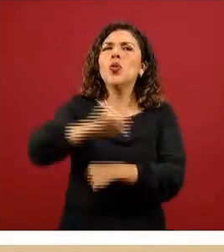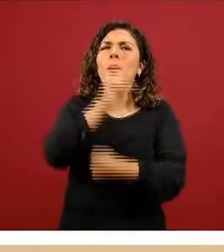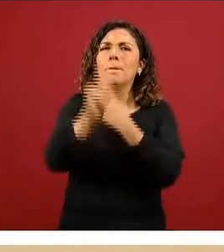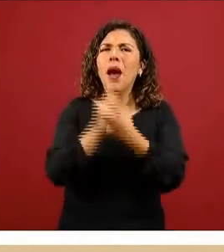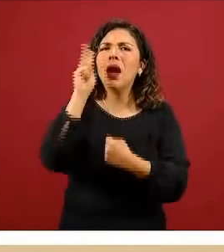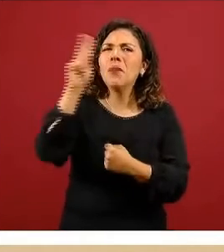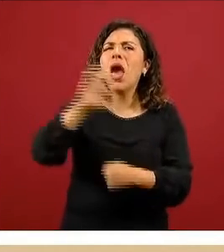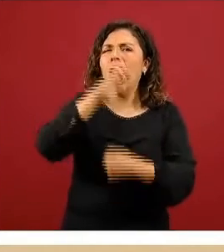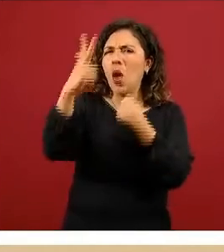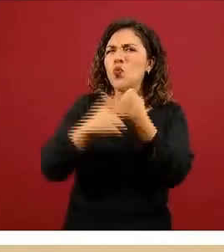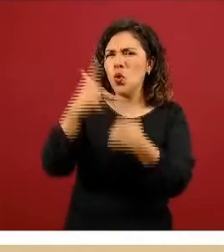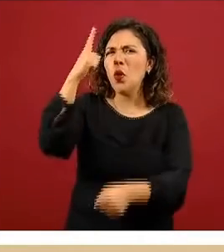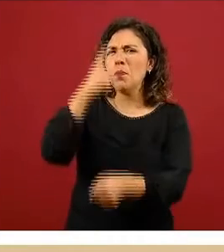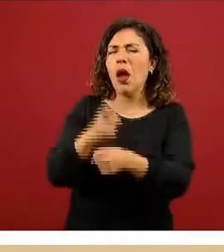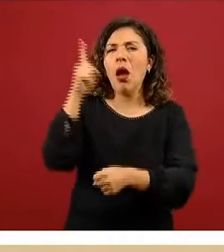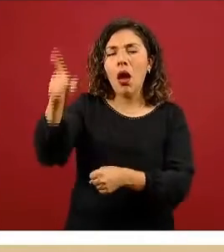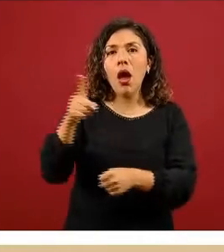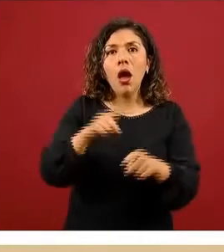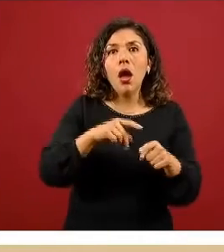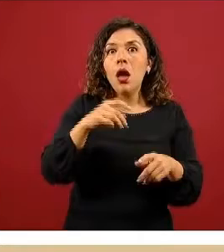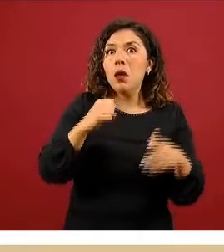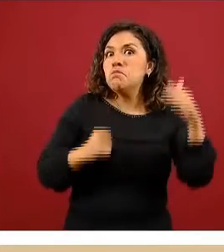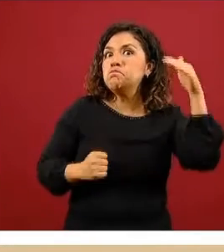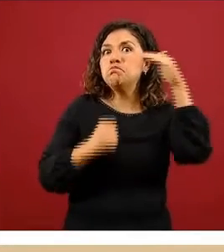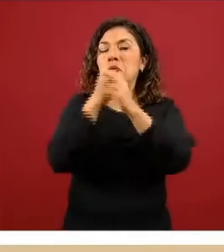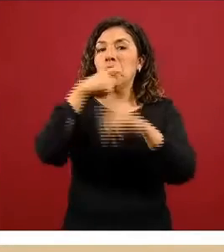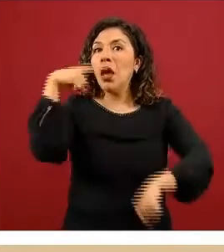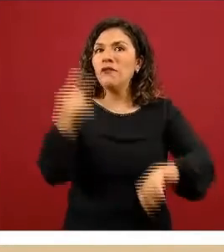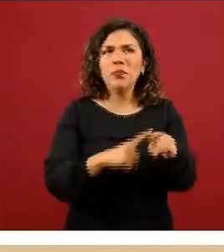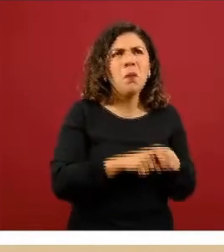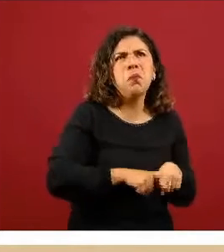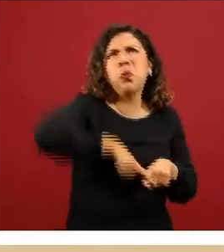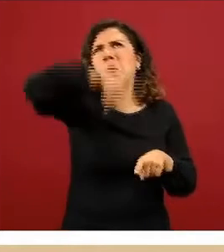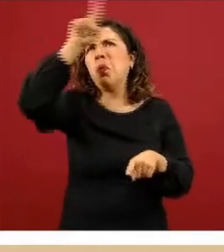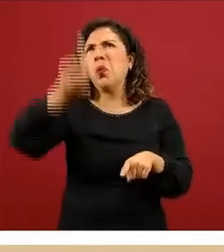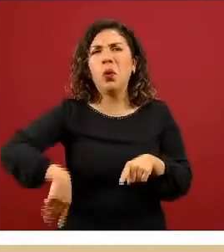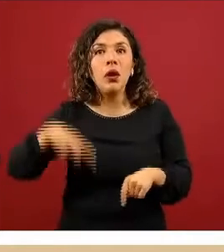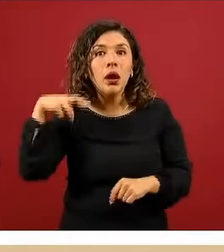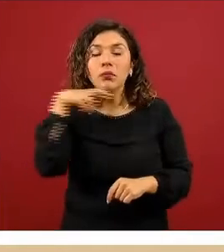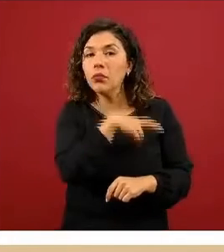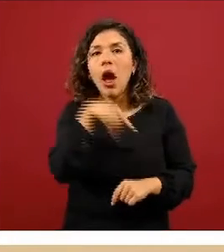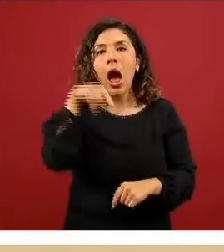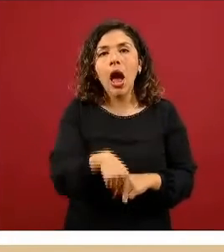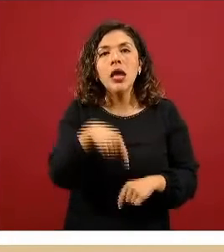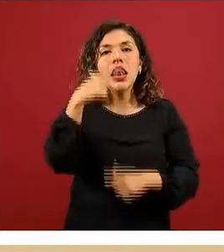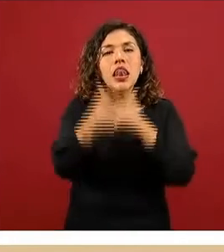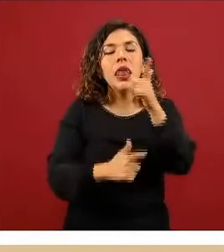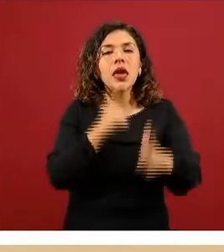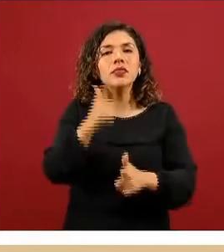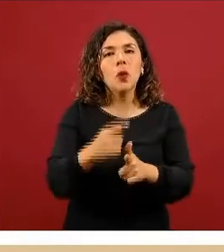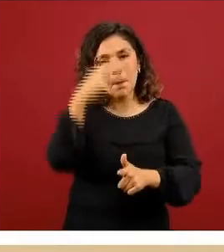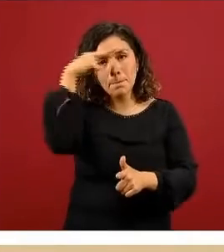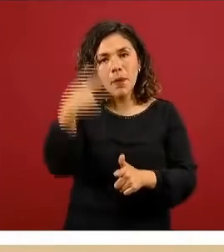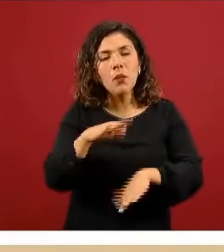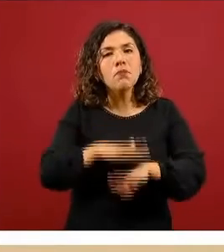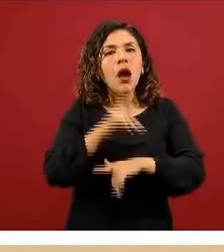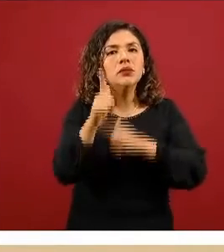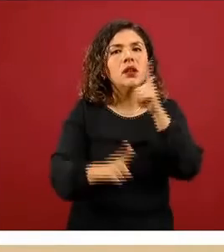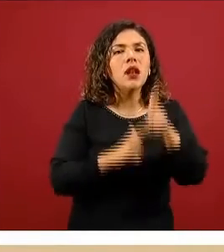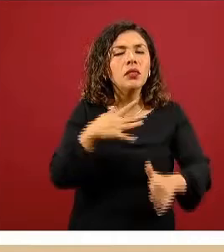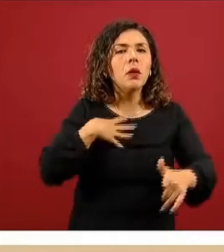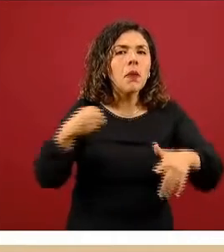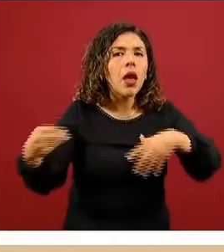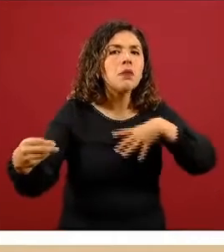principalmente en Europa Occidental, en México no ocurrió eso. En México ocurrió una velocidad más lenta de